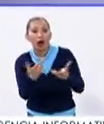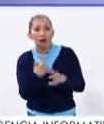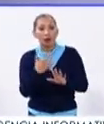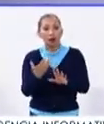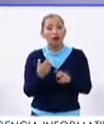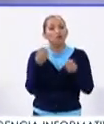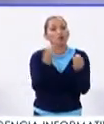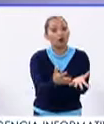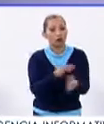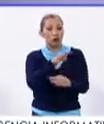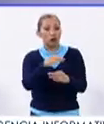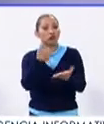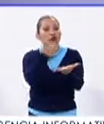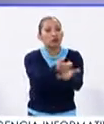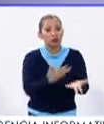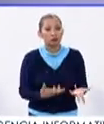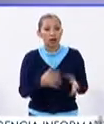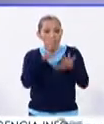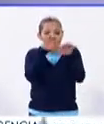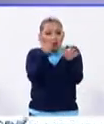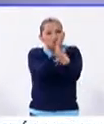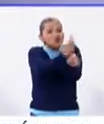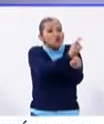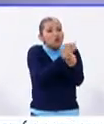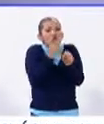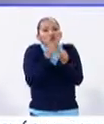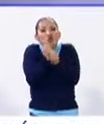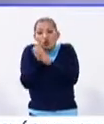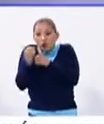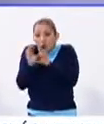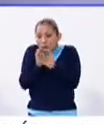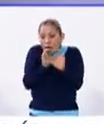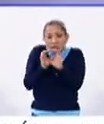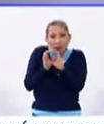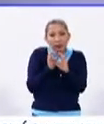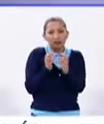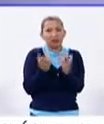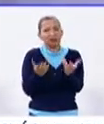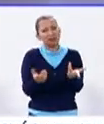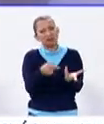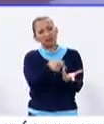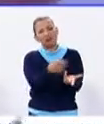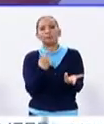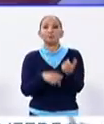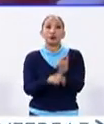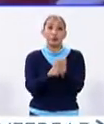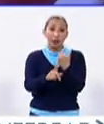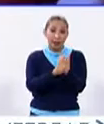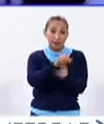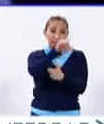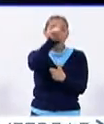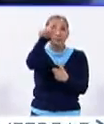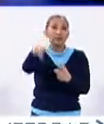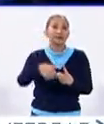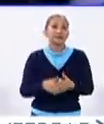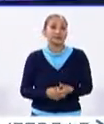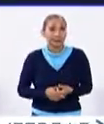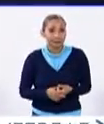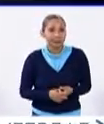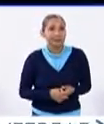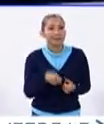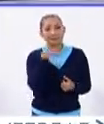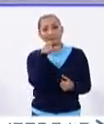se les dé al niño todo, una burbujita de satisfacción y de placer, ahí vienen los postulados teóricos